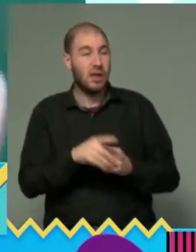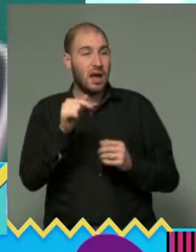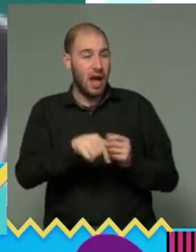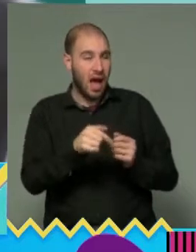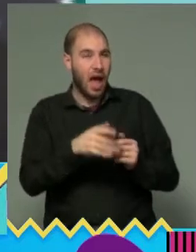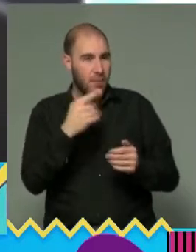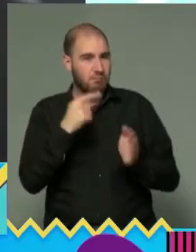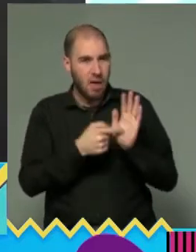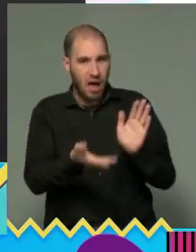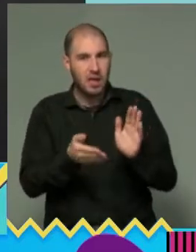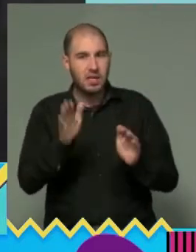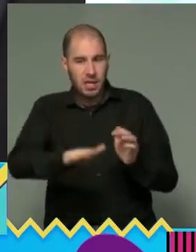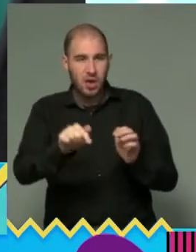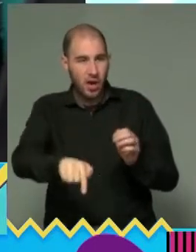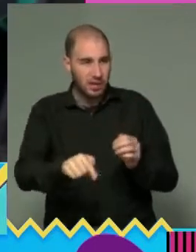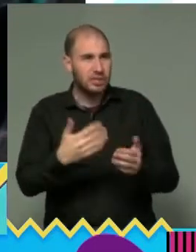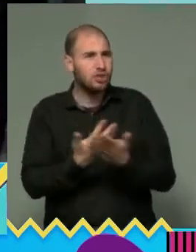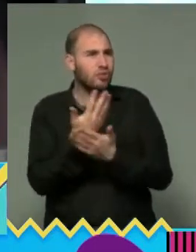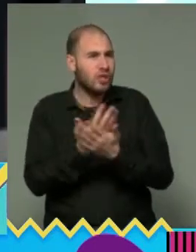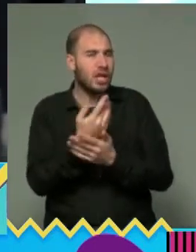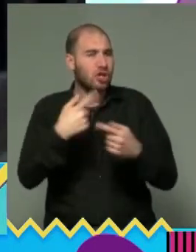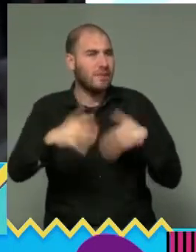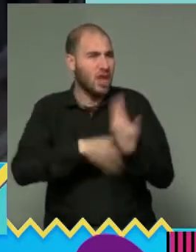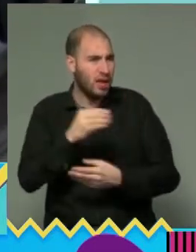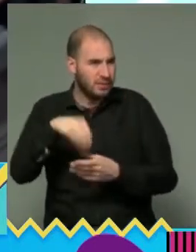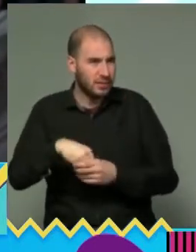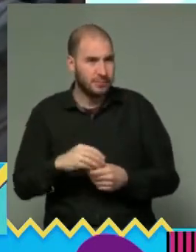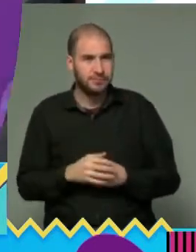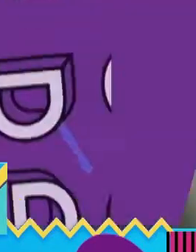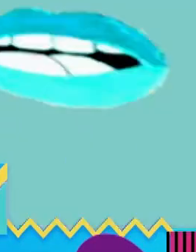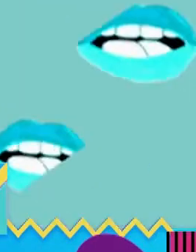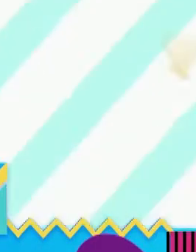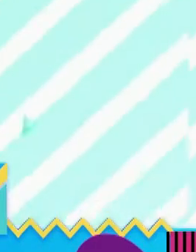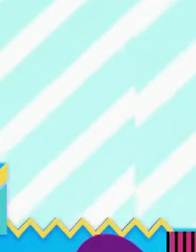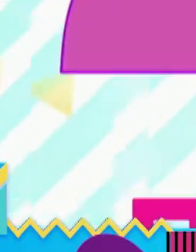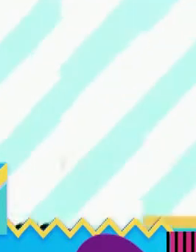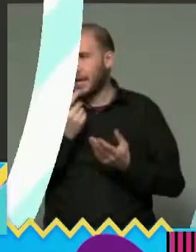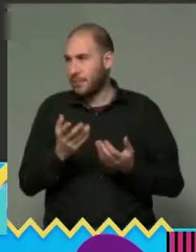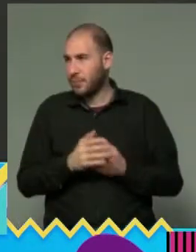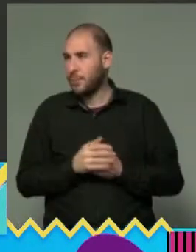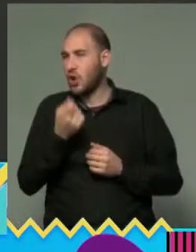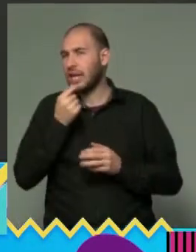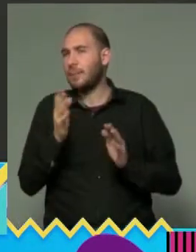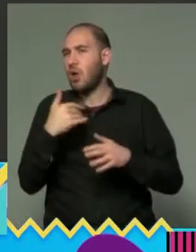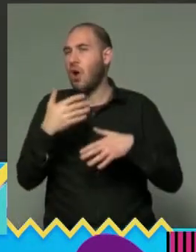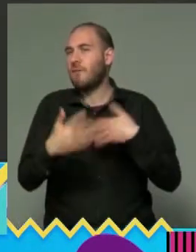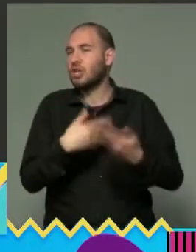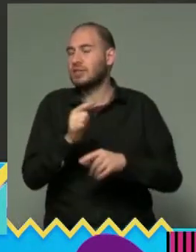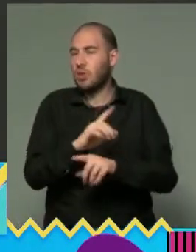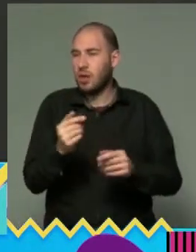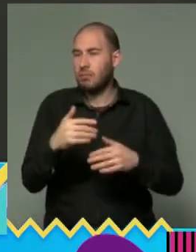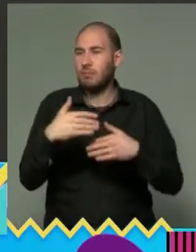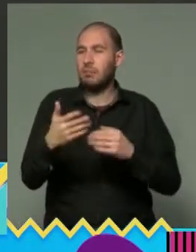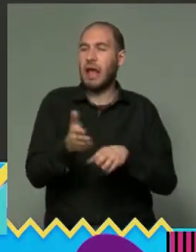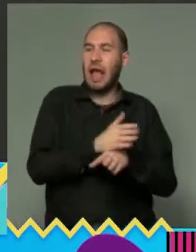evidentemente señales de que ese menor está sufriendo algún hecho de violencia. Bien, y en el caso de que aún no haya ocurrido alguna agresión, vamos a ir un poco